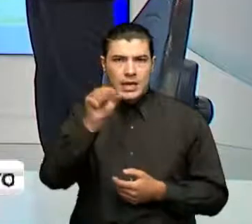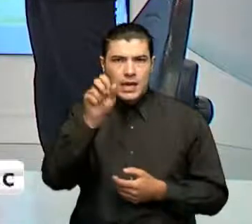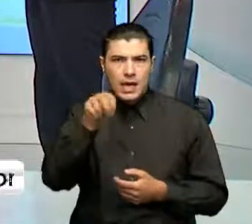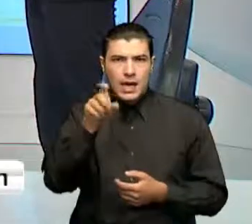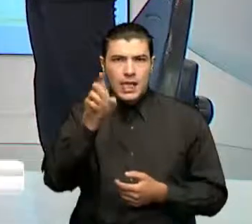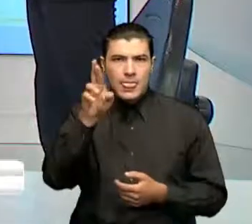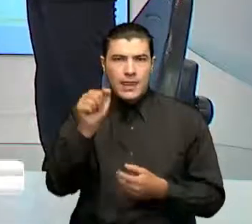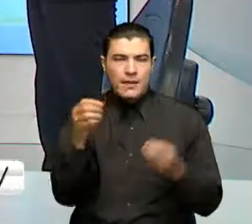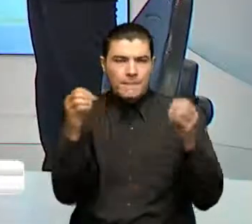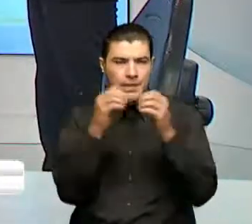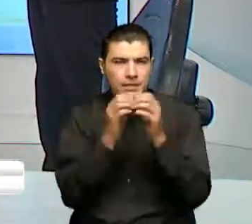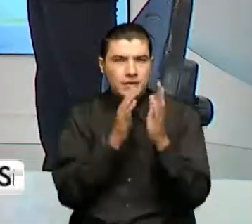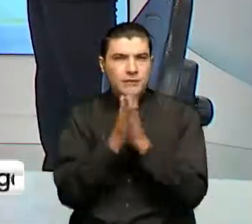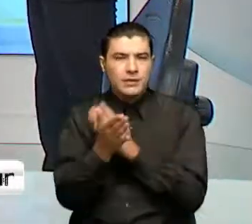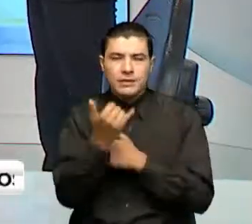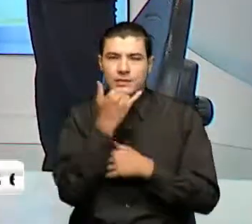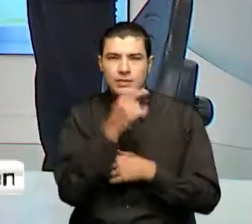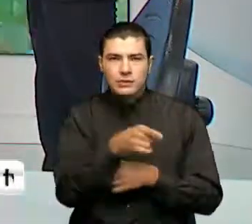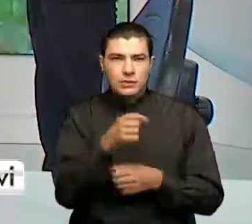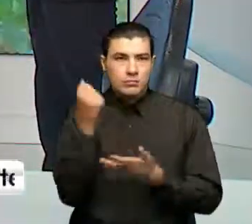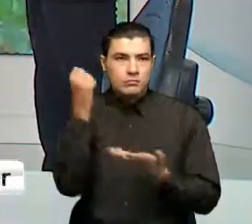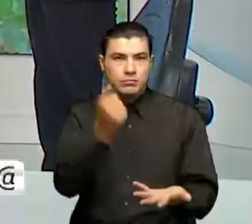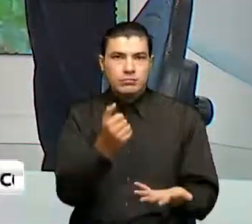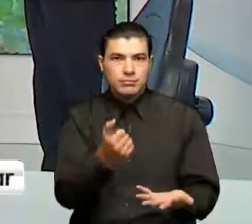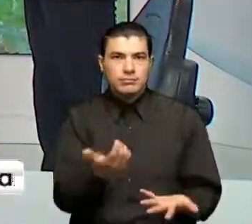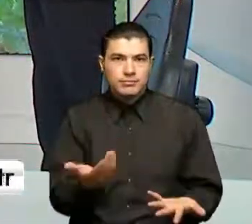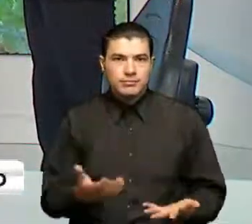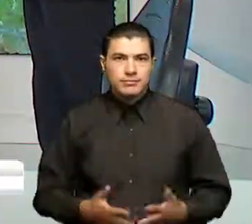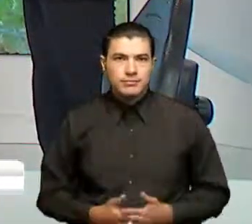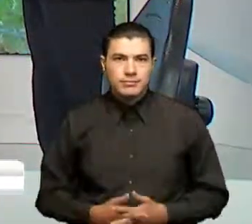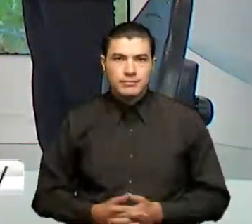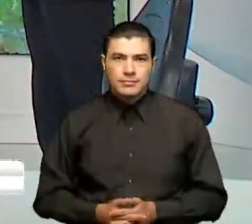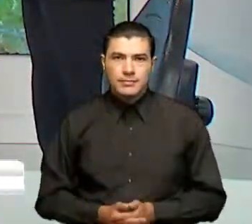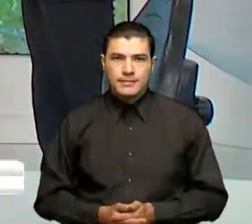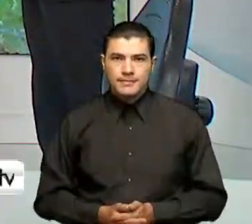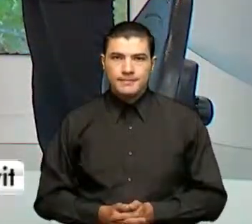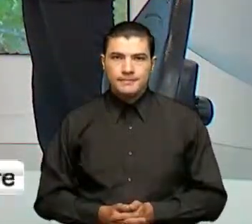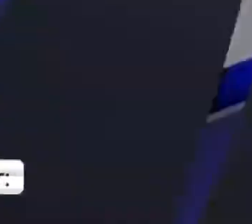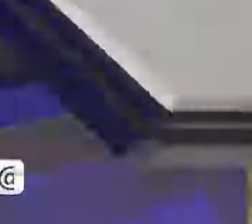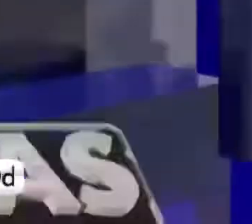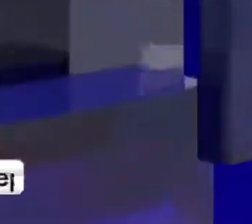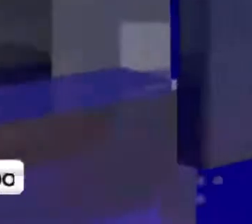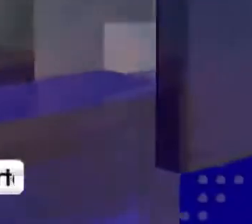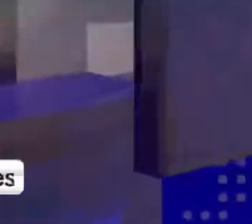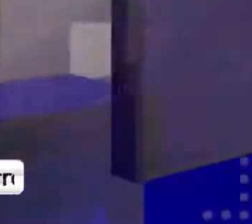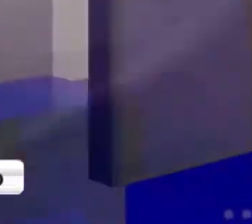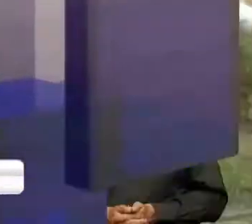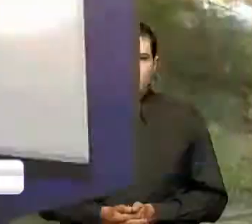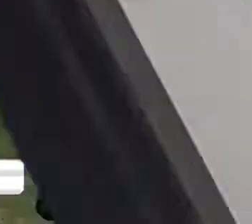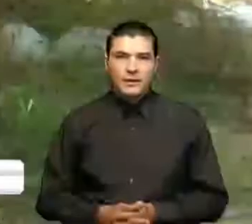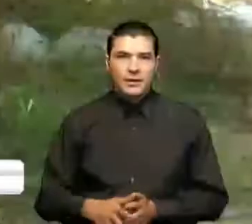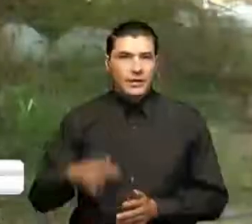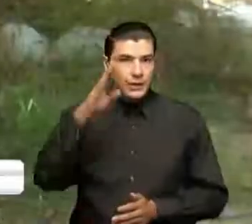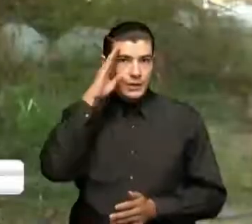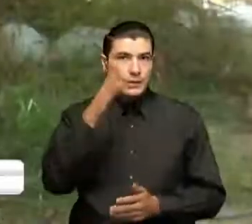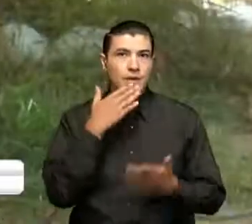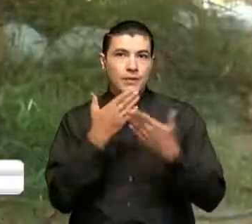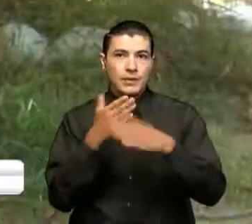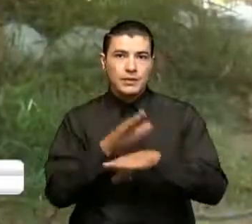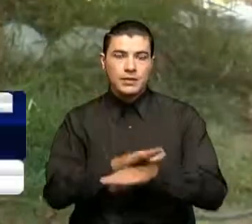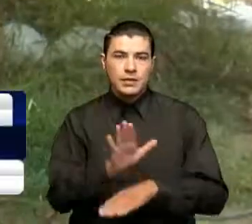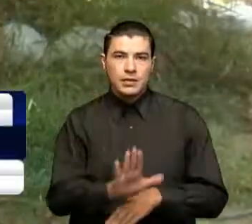estas inversiones alejandra buenas tardes hola muy buenas tardes para todos ustedes y avanzan un 66% en la